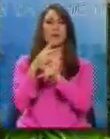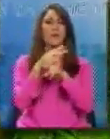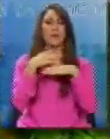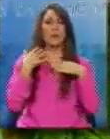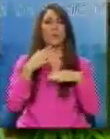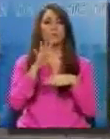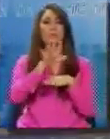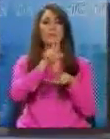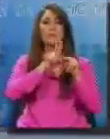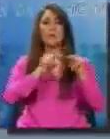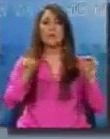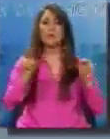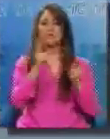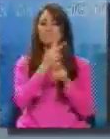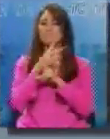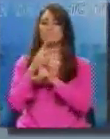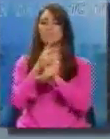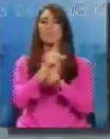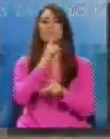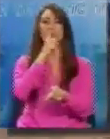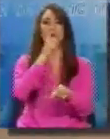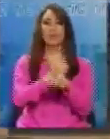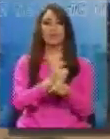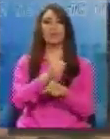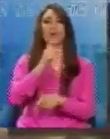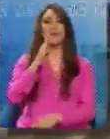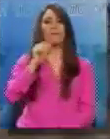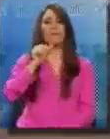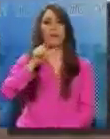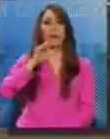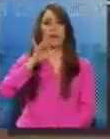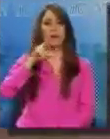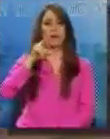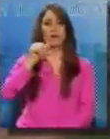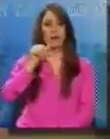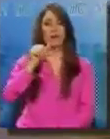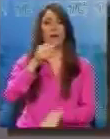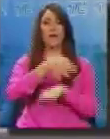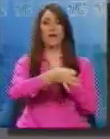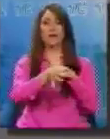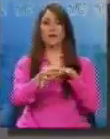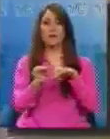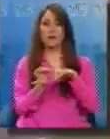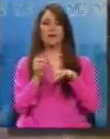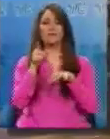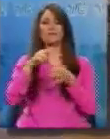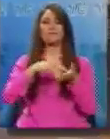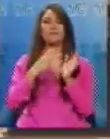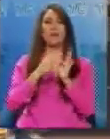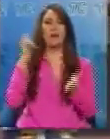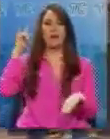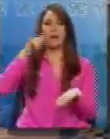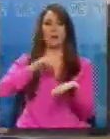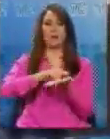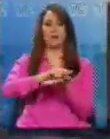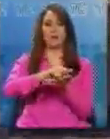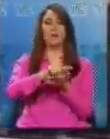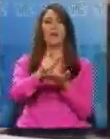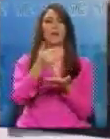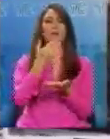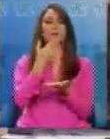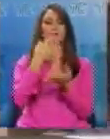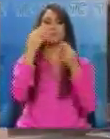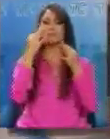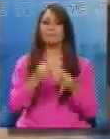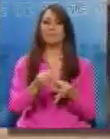su ecosistema. Por eso se escogió la Isla Baltra para construir el primer aeropuerto ecológico en el mundo. Quienes lo hicieron